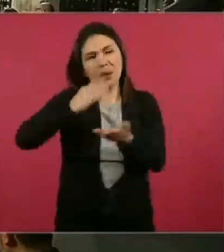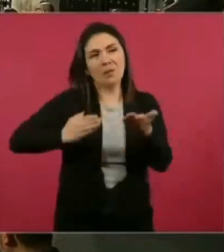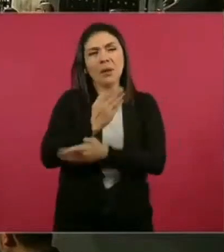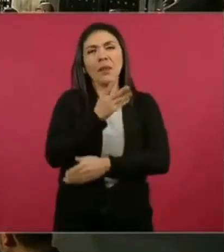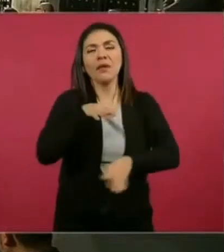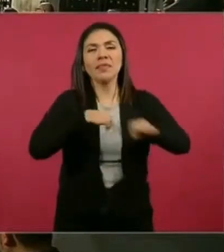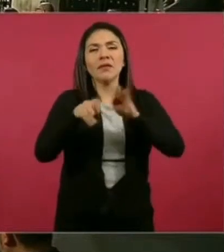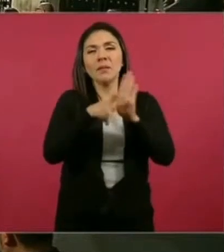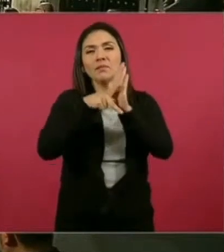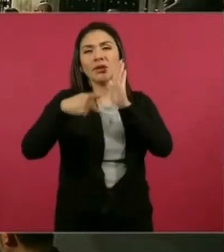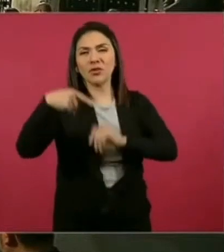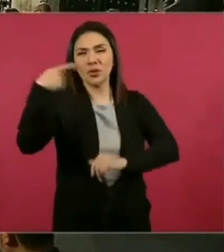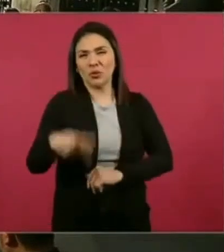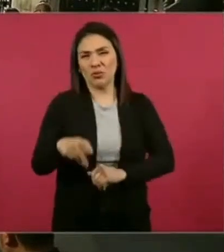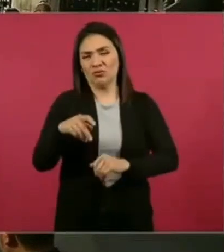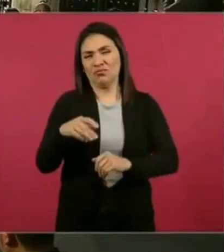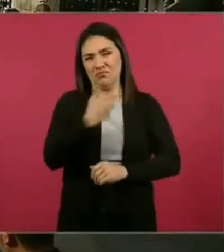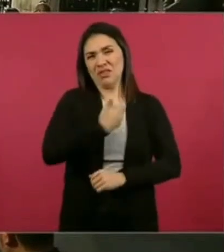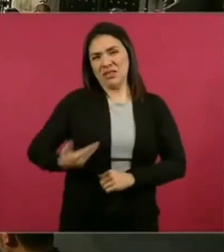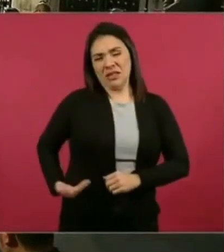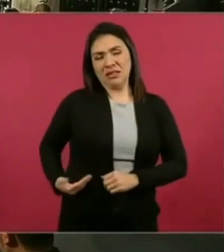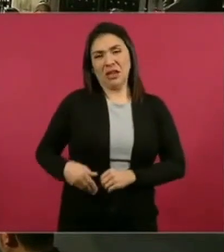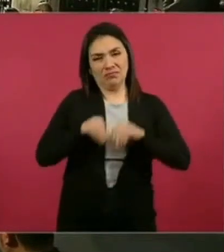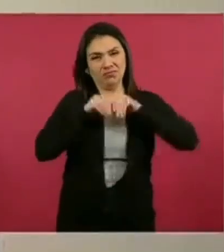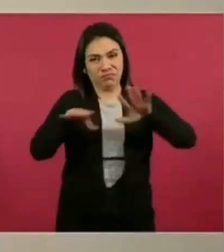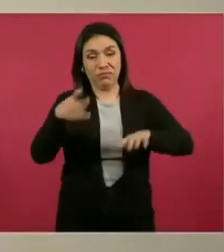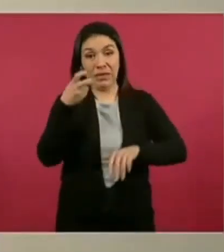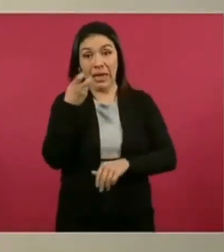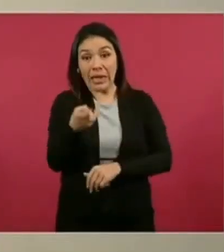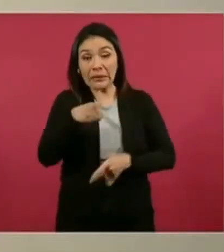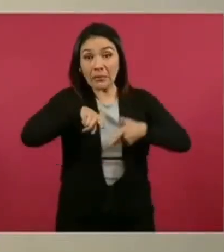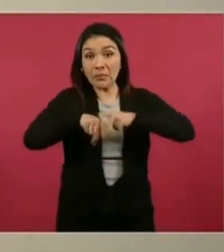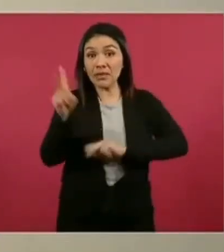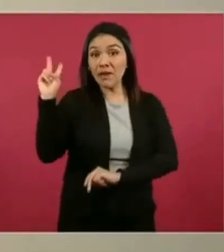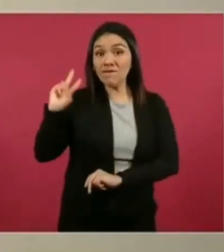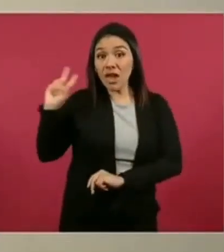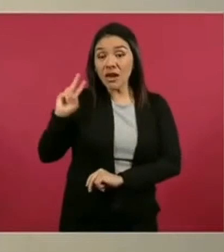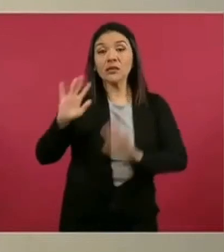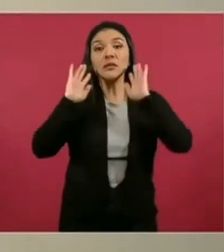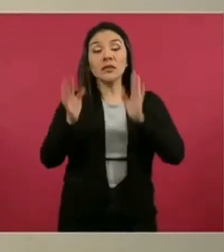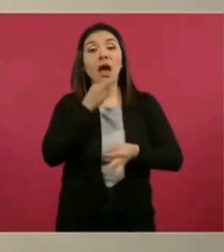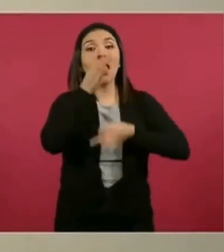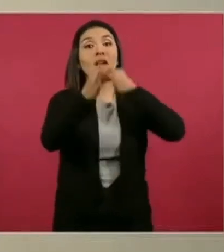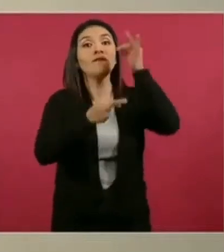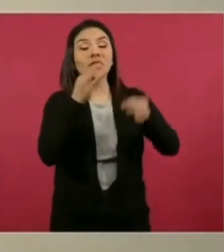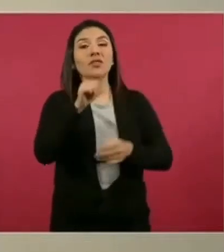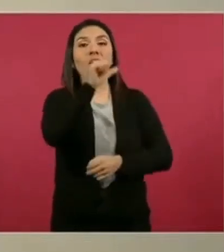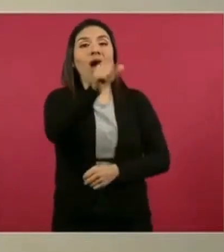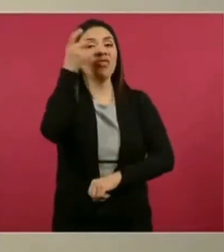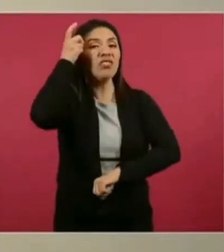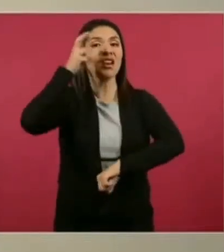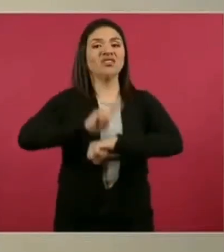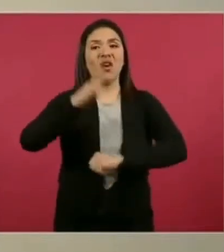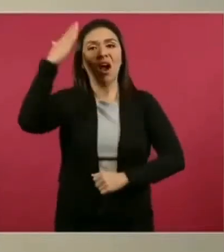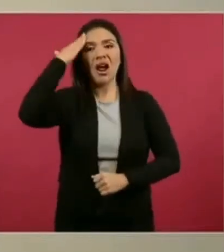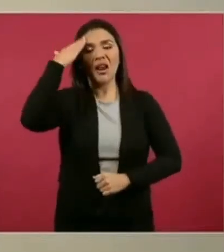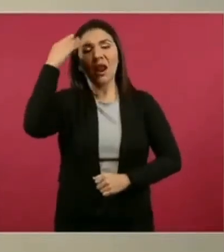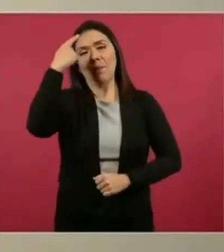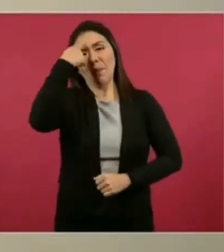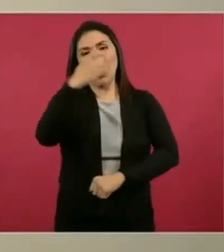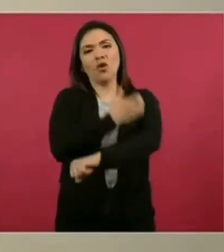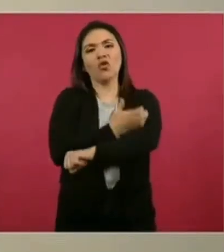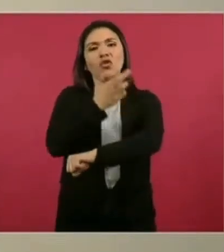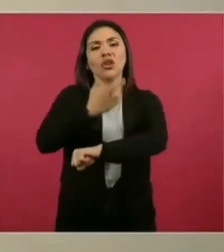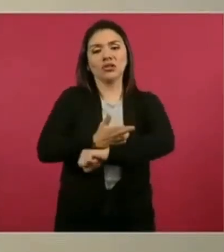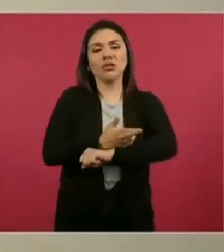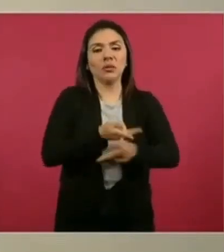República, como fue de conocimiento público. A partir de ese momento se notificó a la Dirección General de la